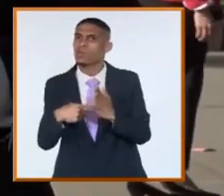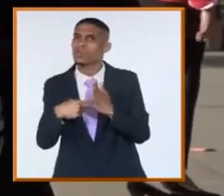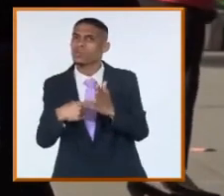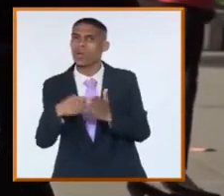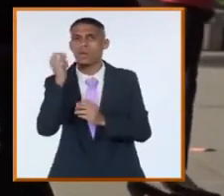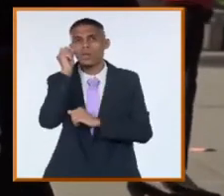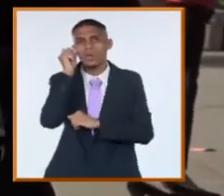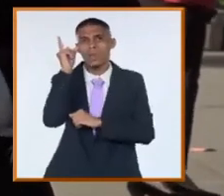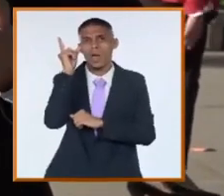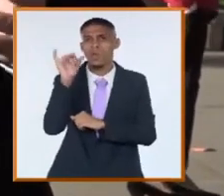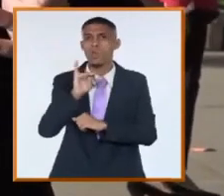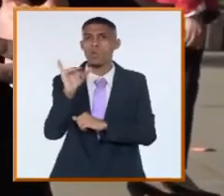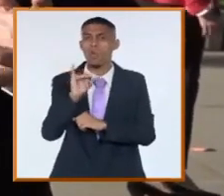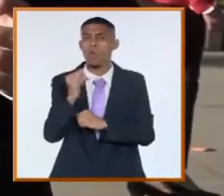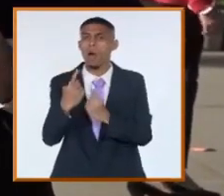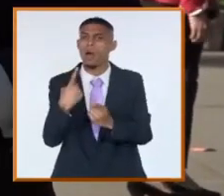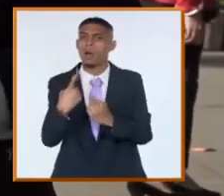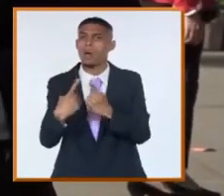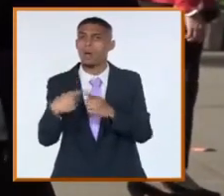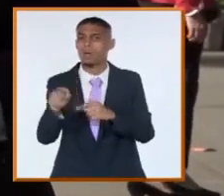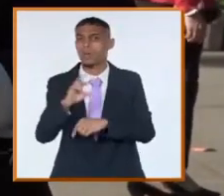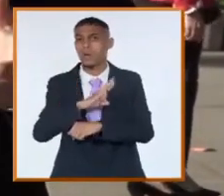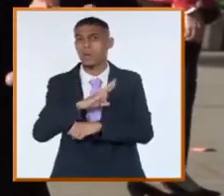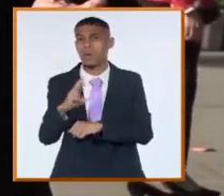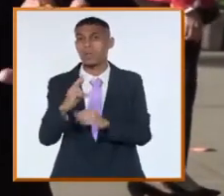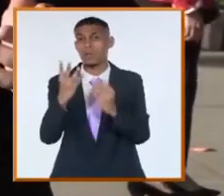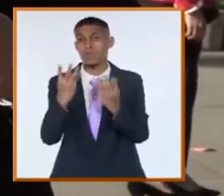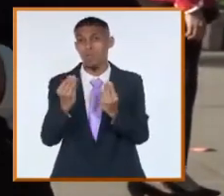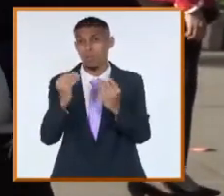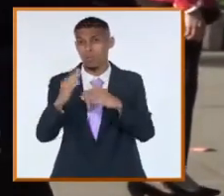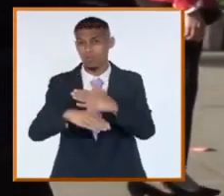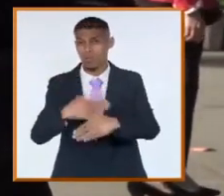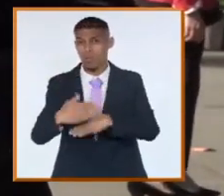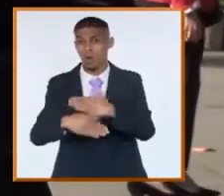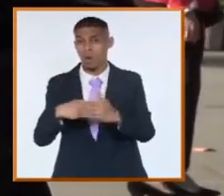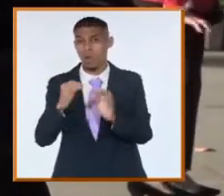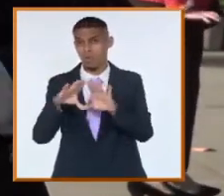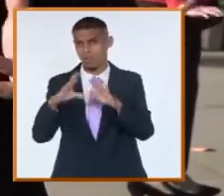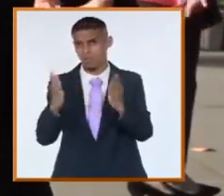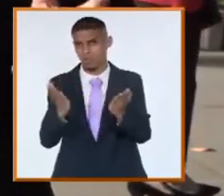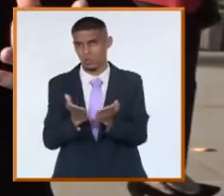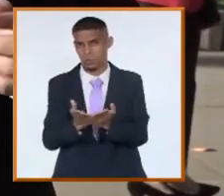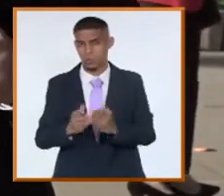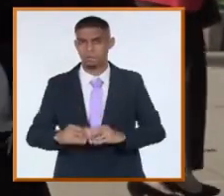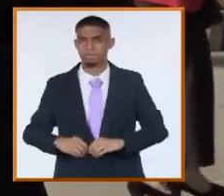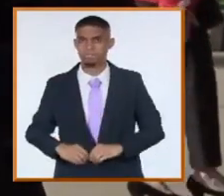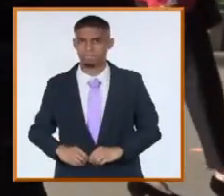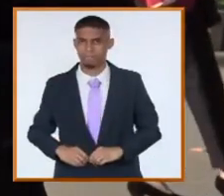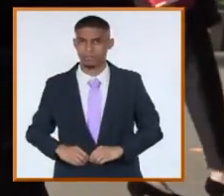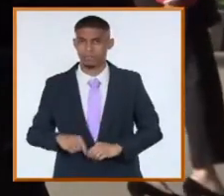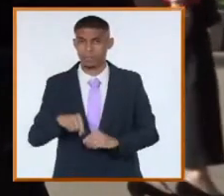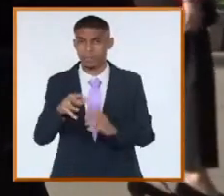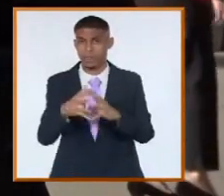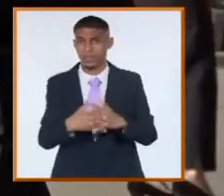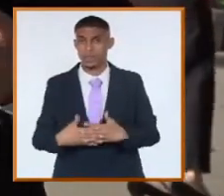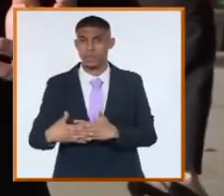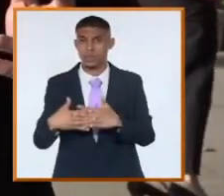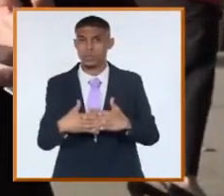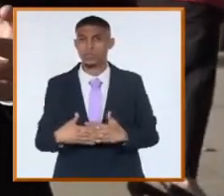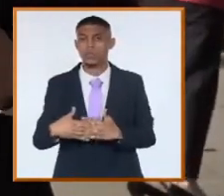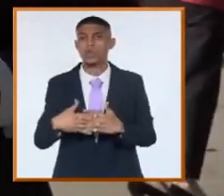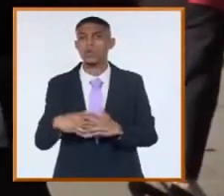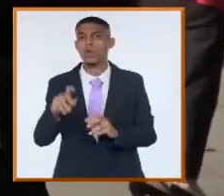de Buscar soluciones a los numerosos y crecientes problemas de la humanidad desde Nueva York Wilmer Rodríguez Fernández